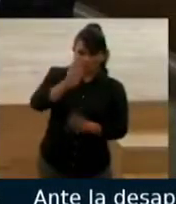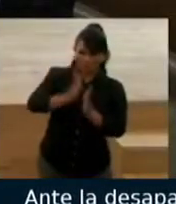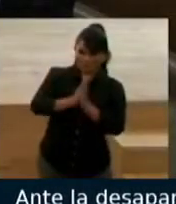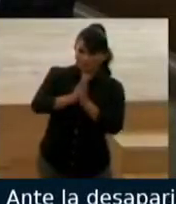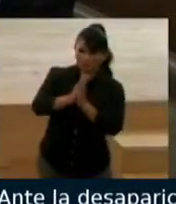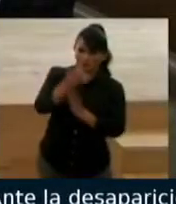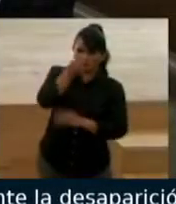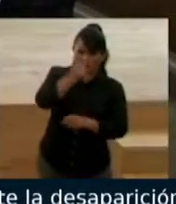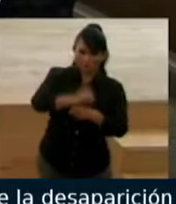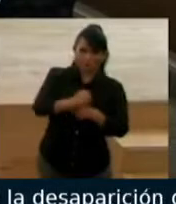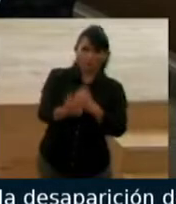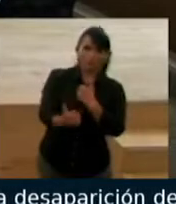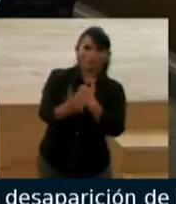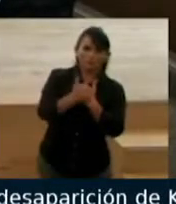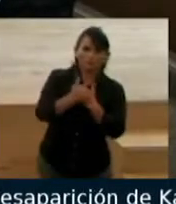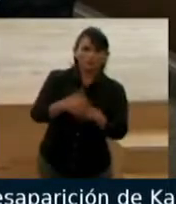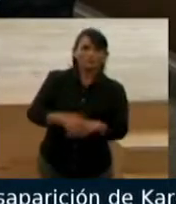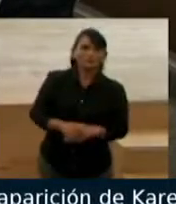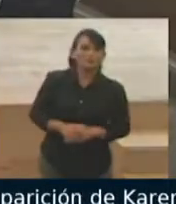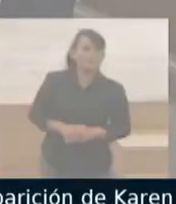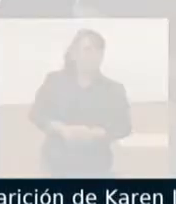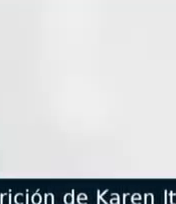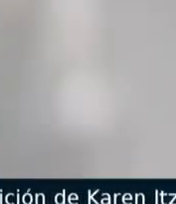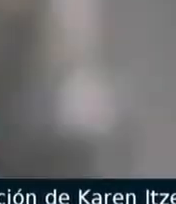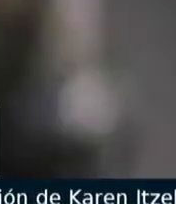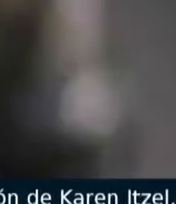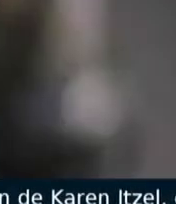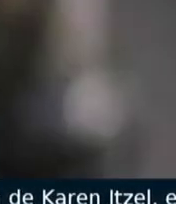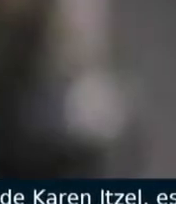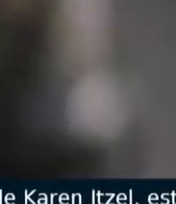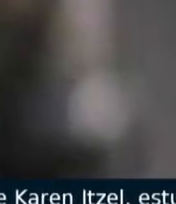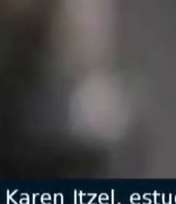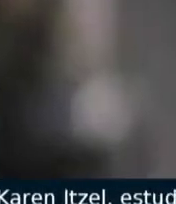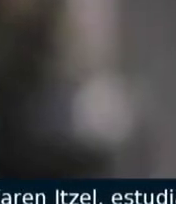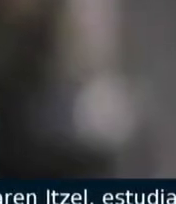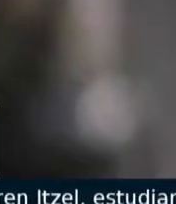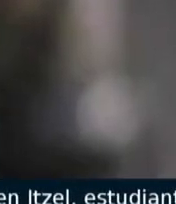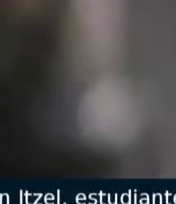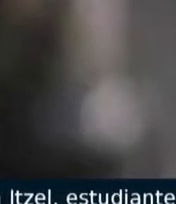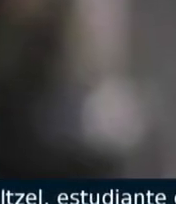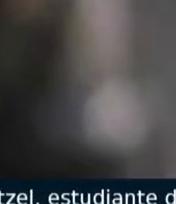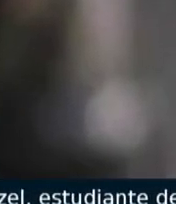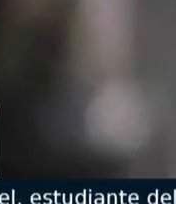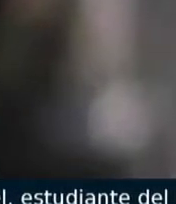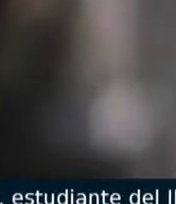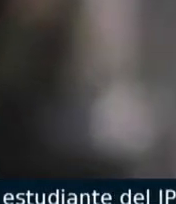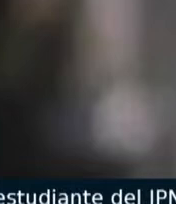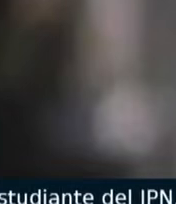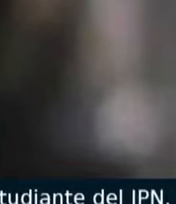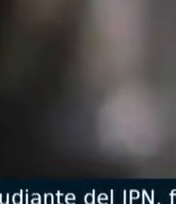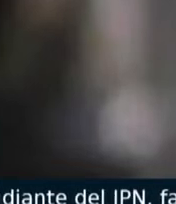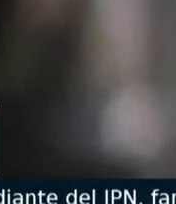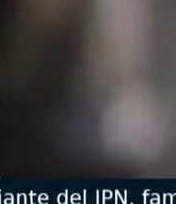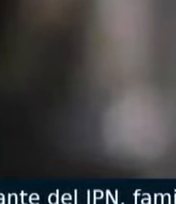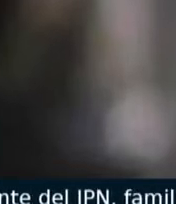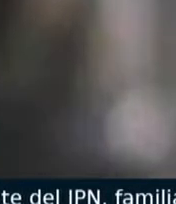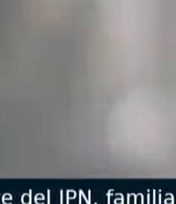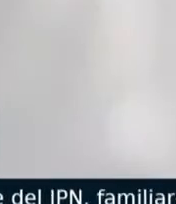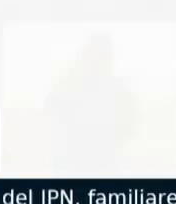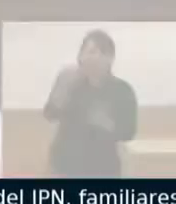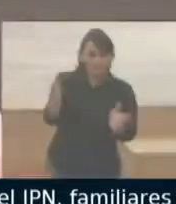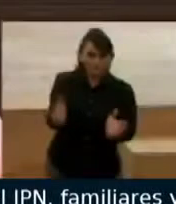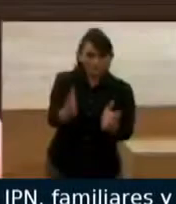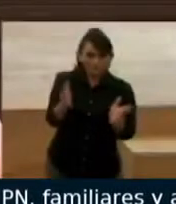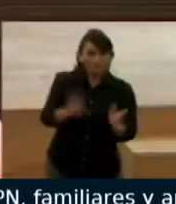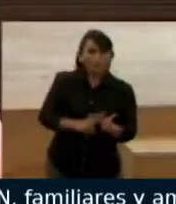entre especialistas en gestión del agua, activistas y ambientalistas. Sin embargo, diputados que votaron a favor rechazaron que vaya a privatizarse el servicio y,